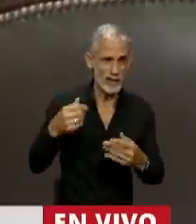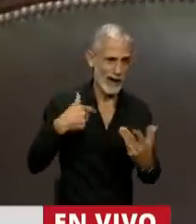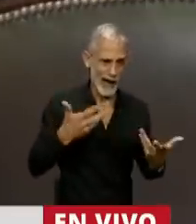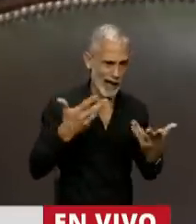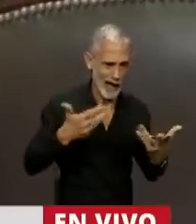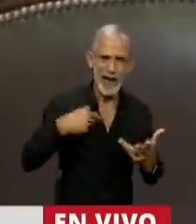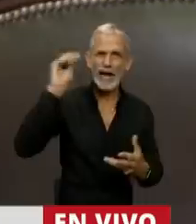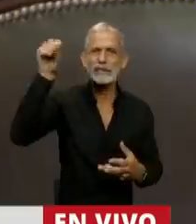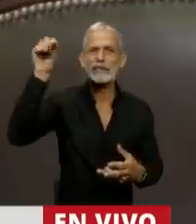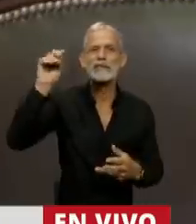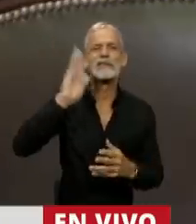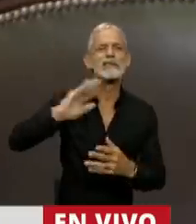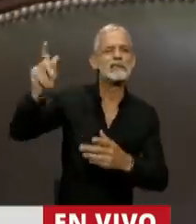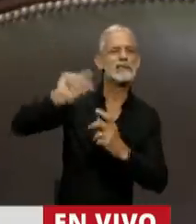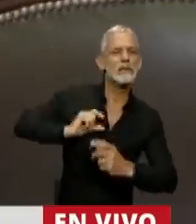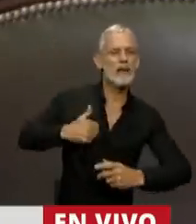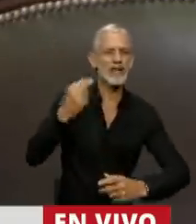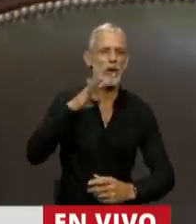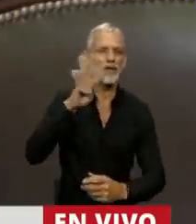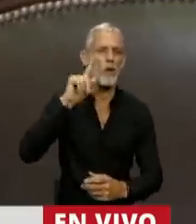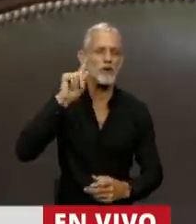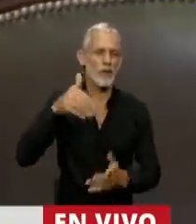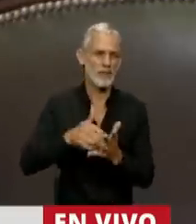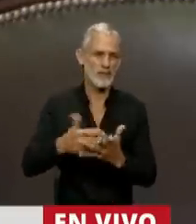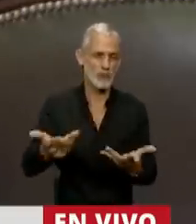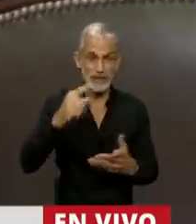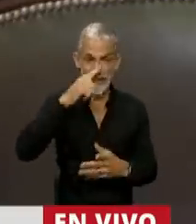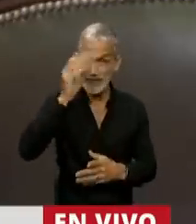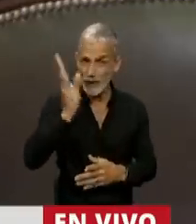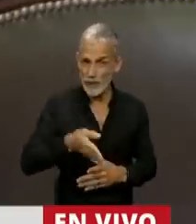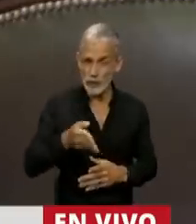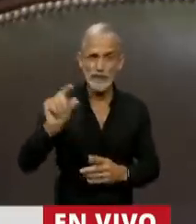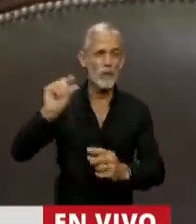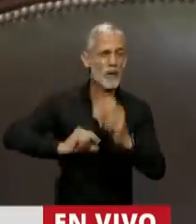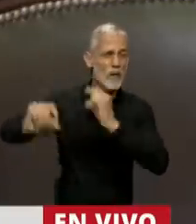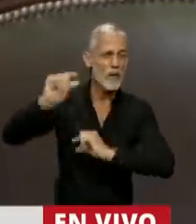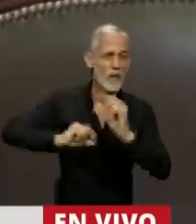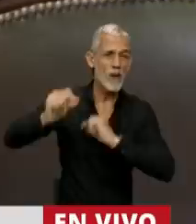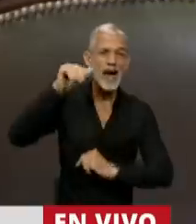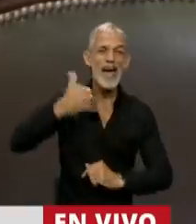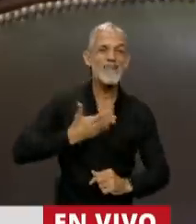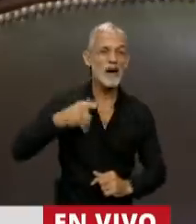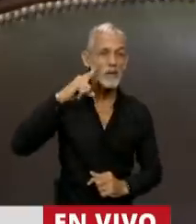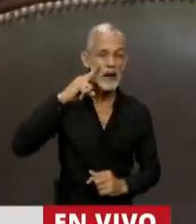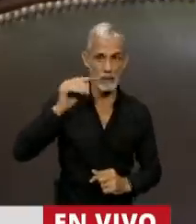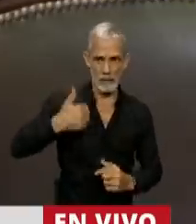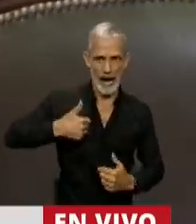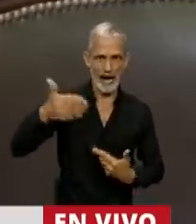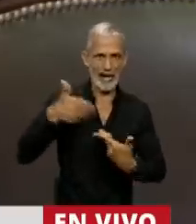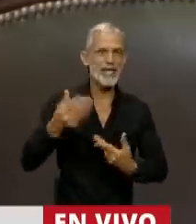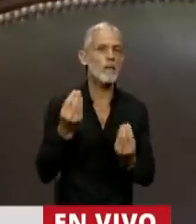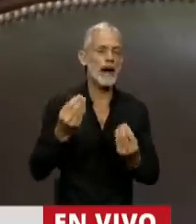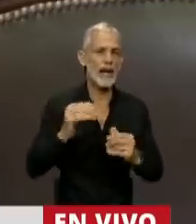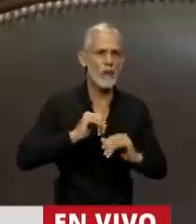buscar 44 mil millones de dólares. El 70% de los préstamos del Fondo Monetario Internacional en Argentina y para ganar una